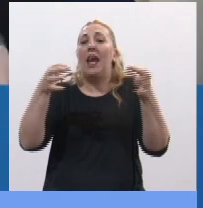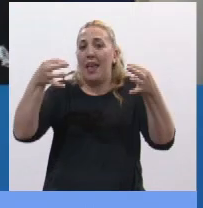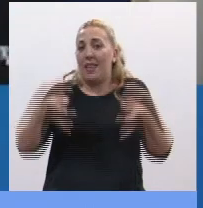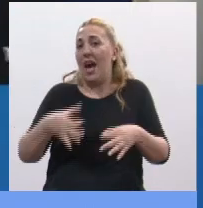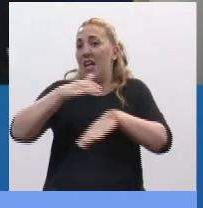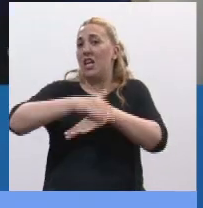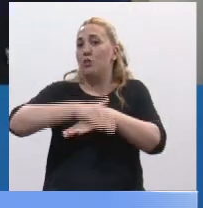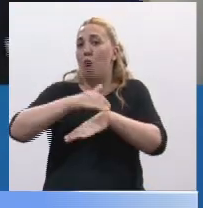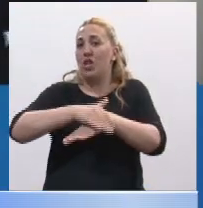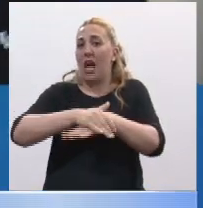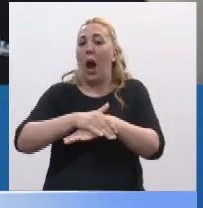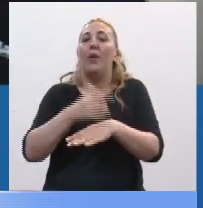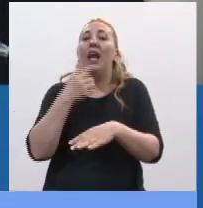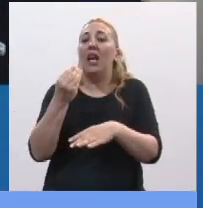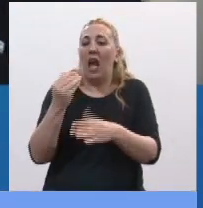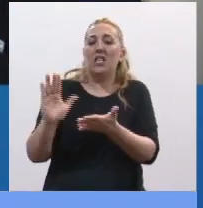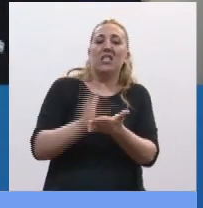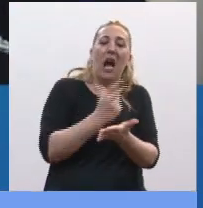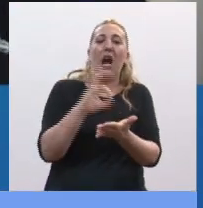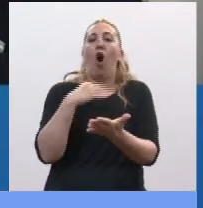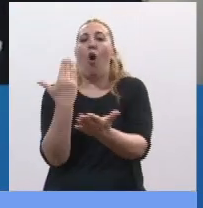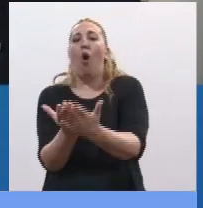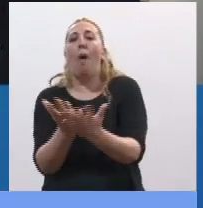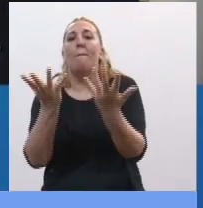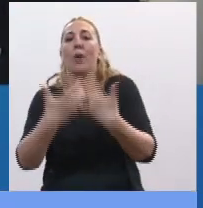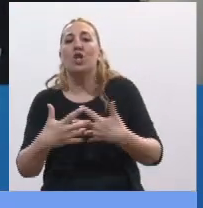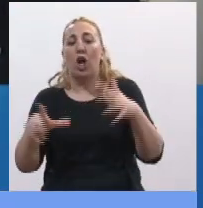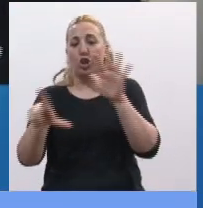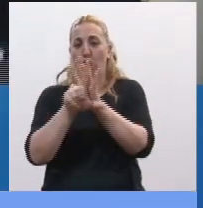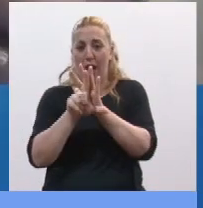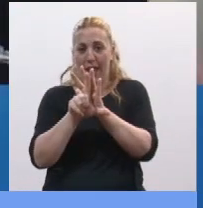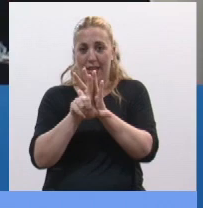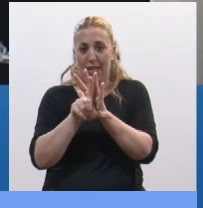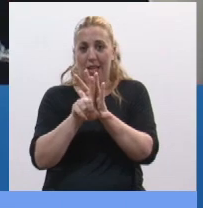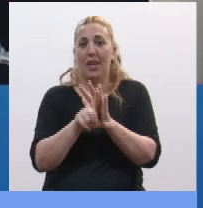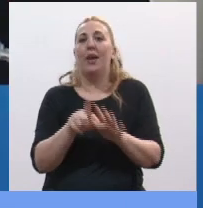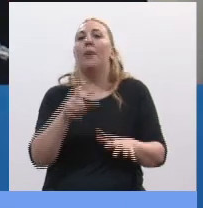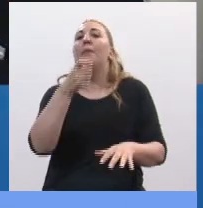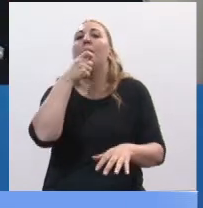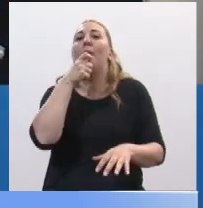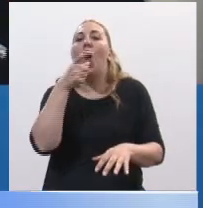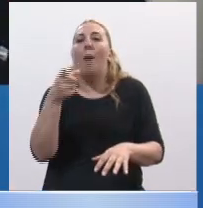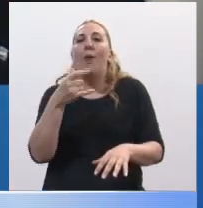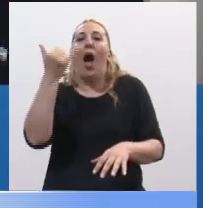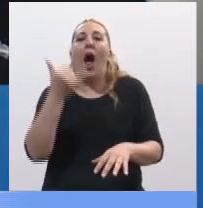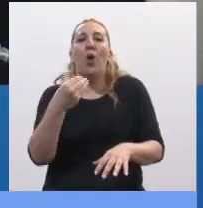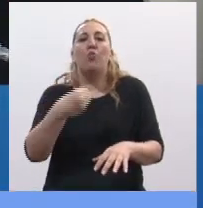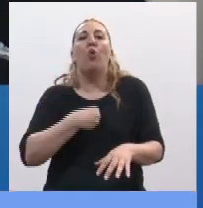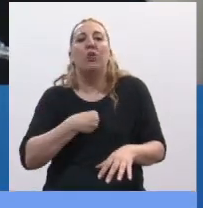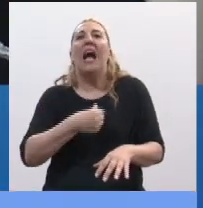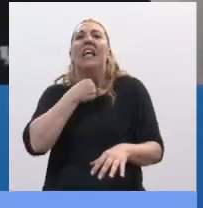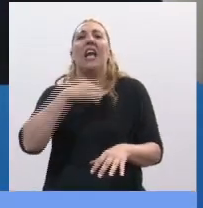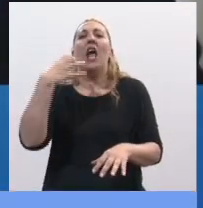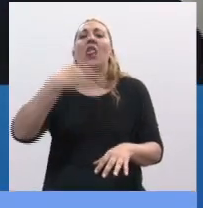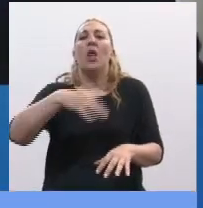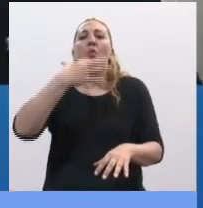en pleno la de retirar o tratar un proyecto de ley. De modo que la sola voluntad de pretender hacer